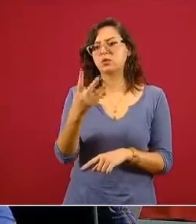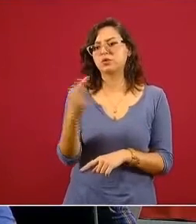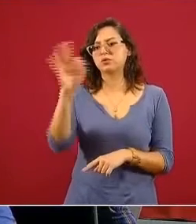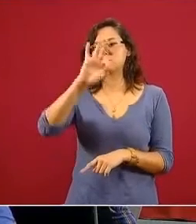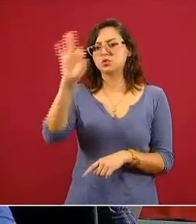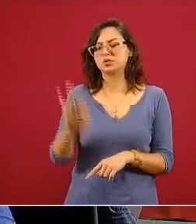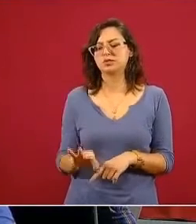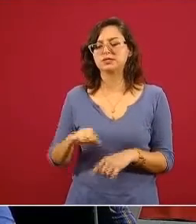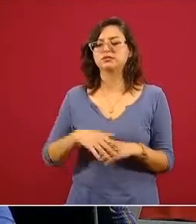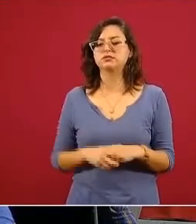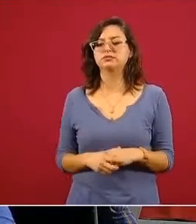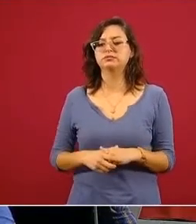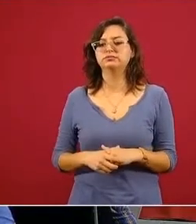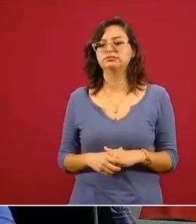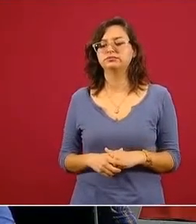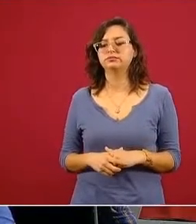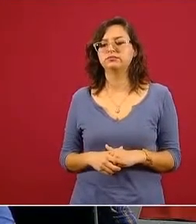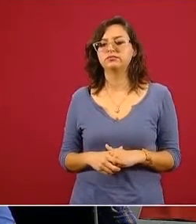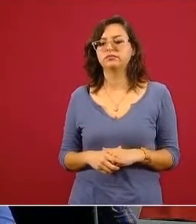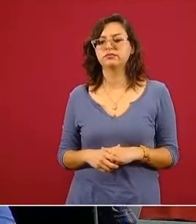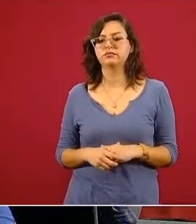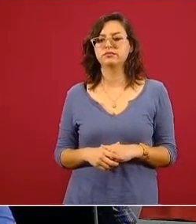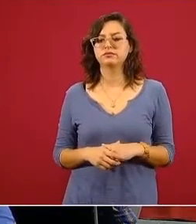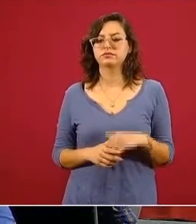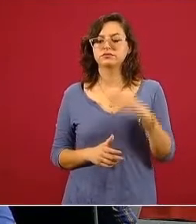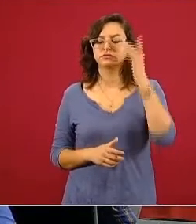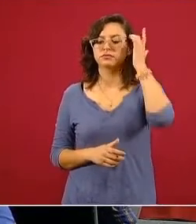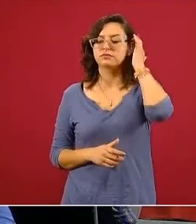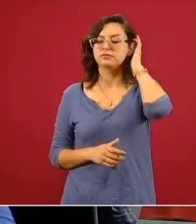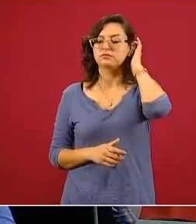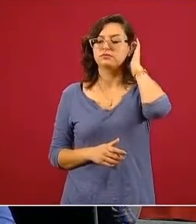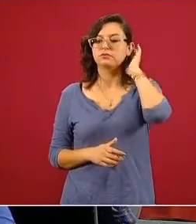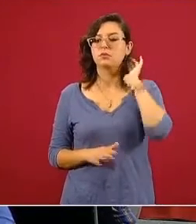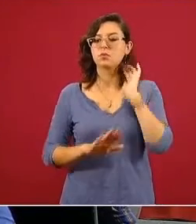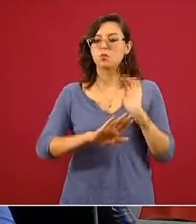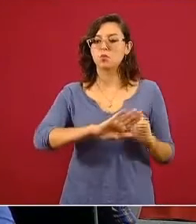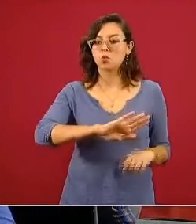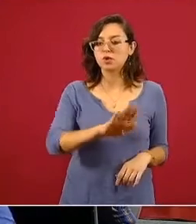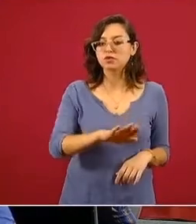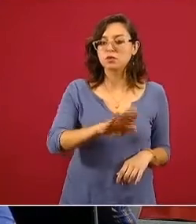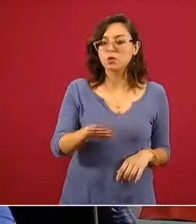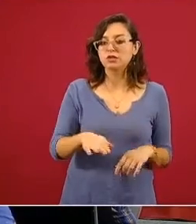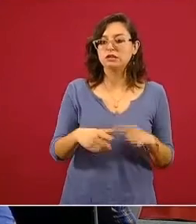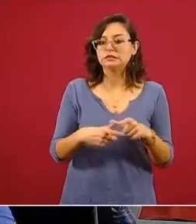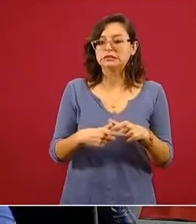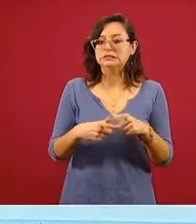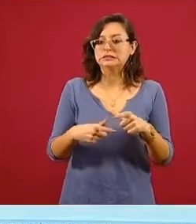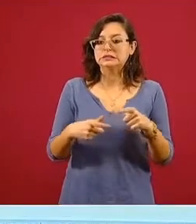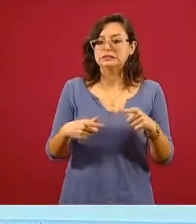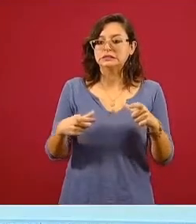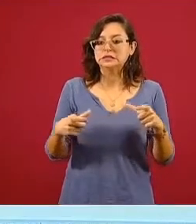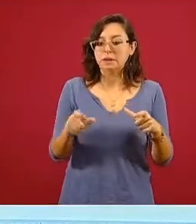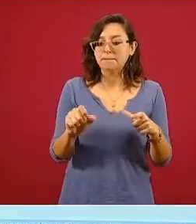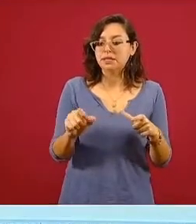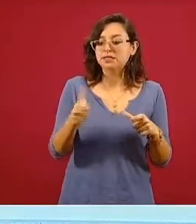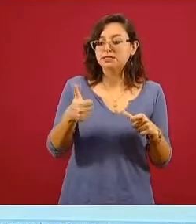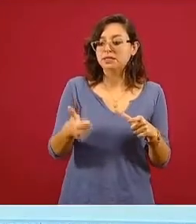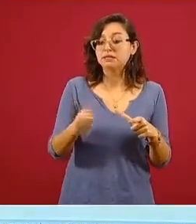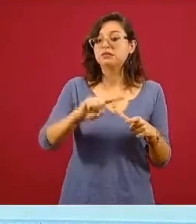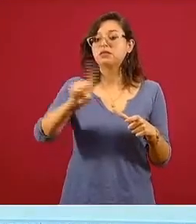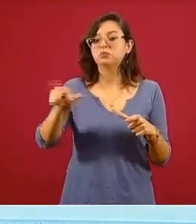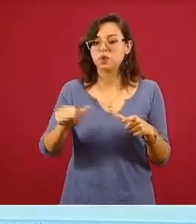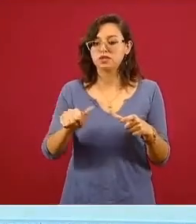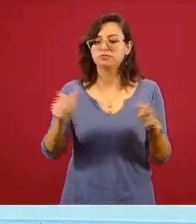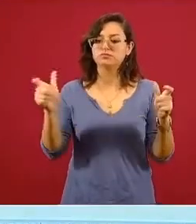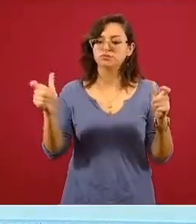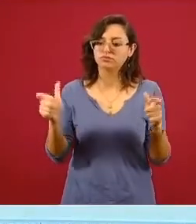últimas semanas, y aunque iba un incremento en las defunciones hasta la semana 26, se ve cierto patrón de